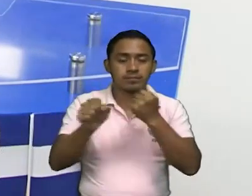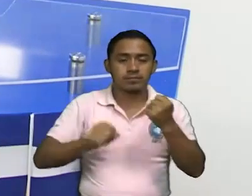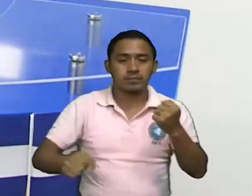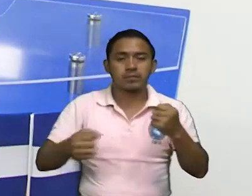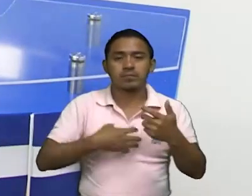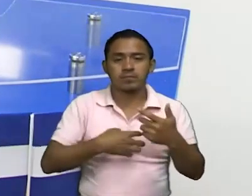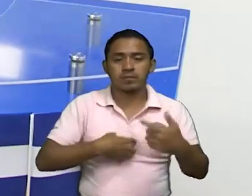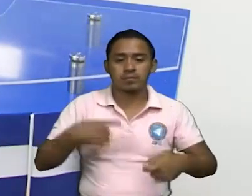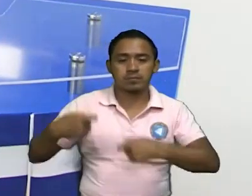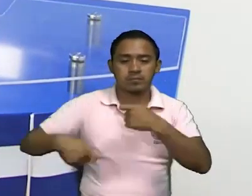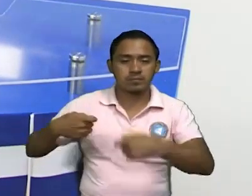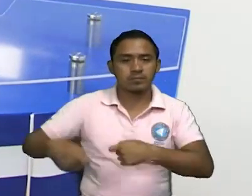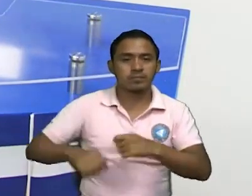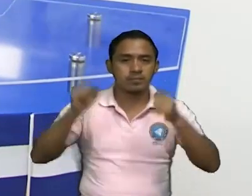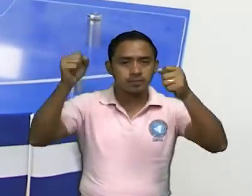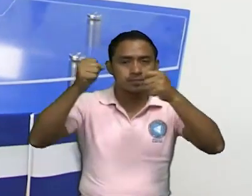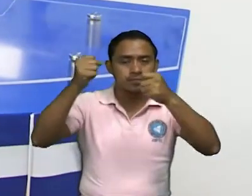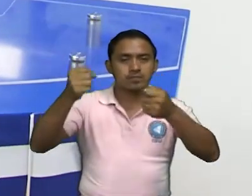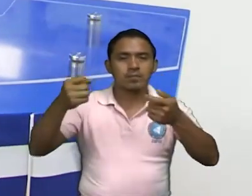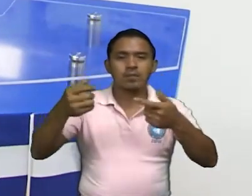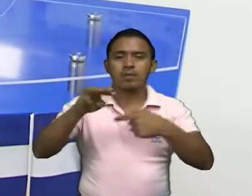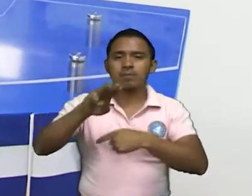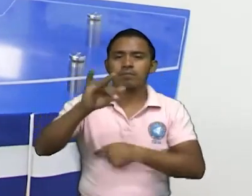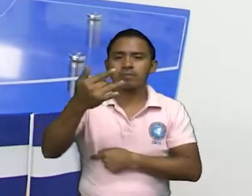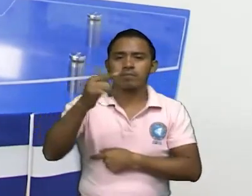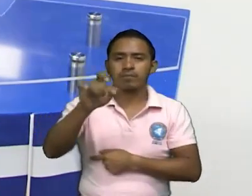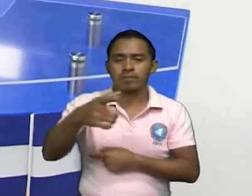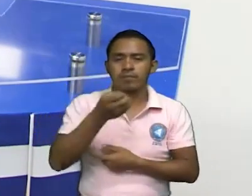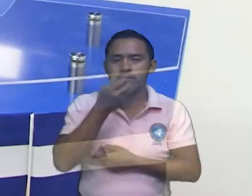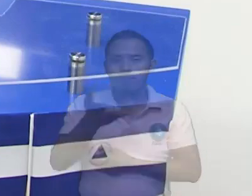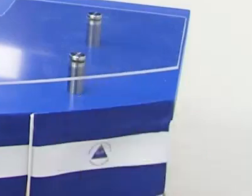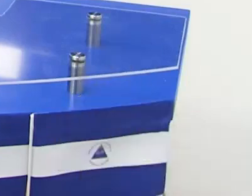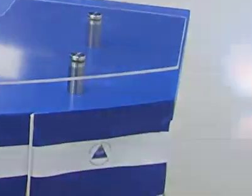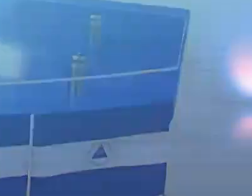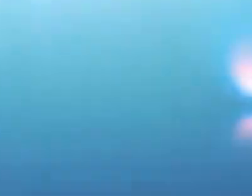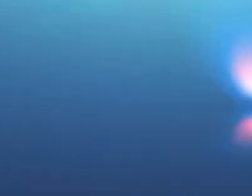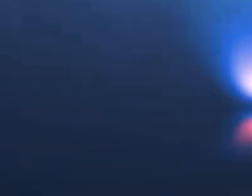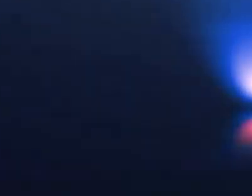cívica Septiembre Victorioso. Miguel Carranza Mena con los detalles.